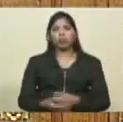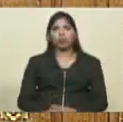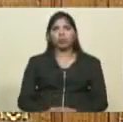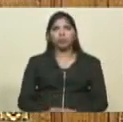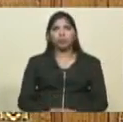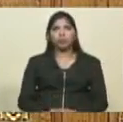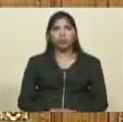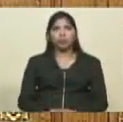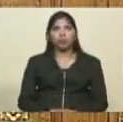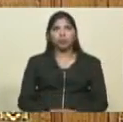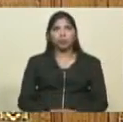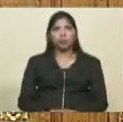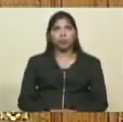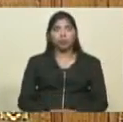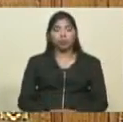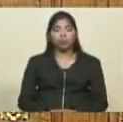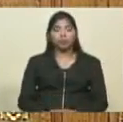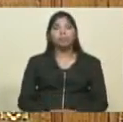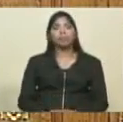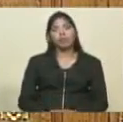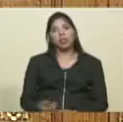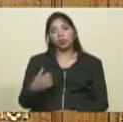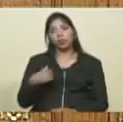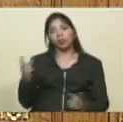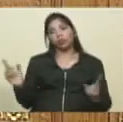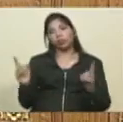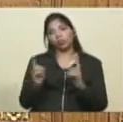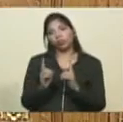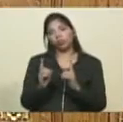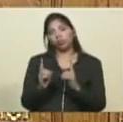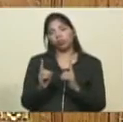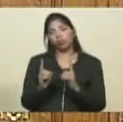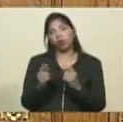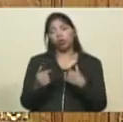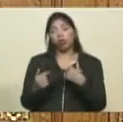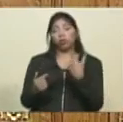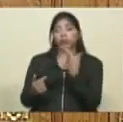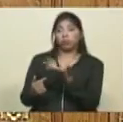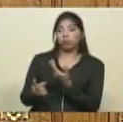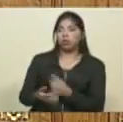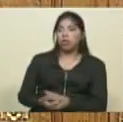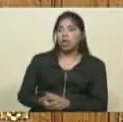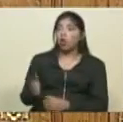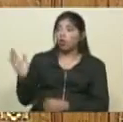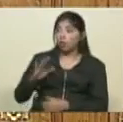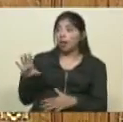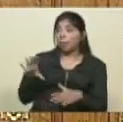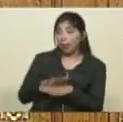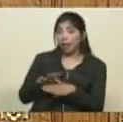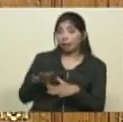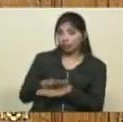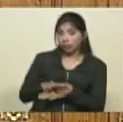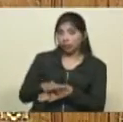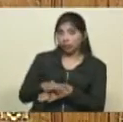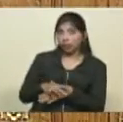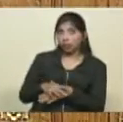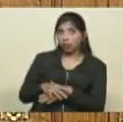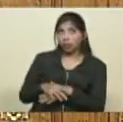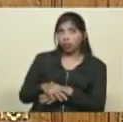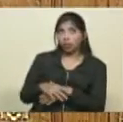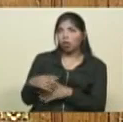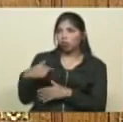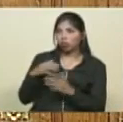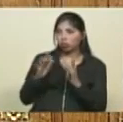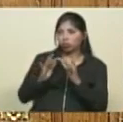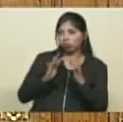De eso conversamos Dionisia y yo. Y le dije: bueno, cuando regreses el martes, te pongo en contacto